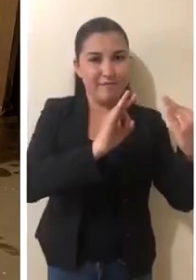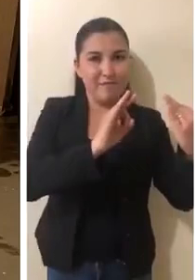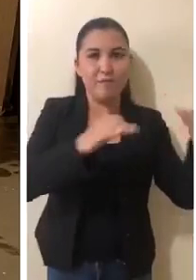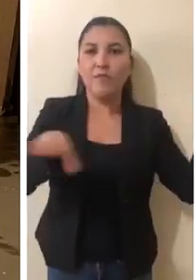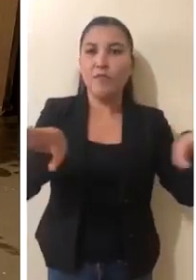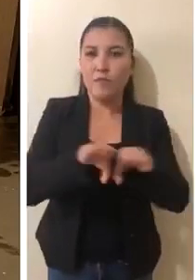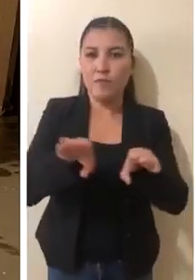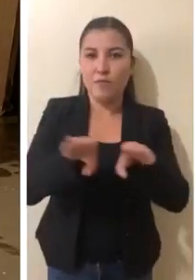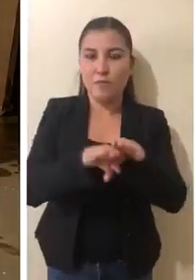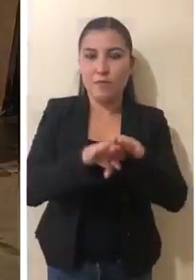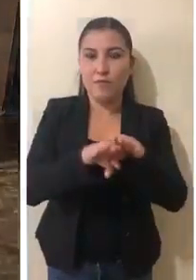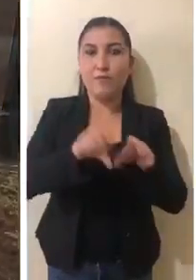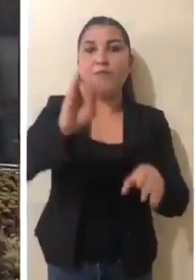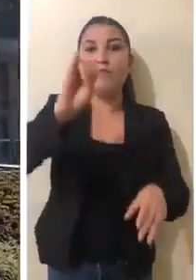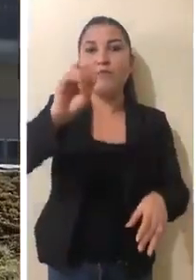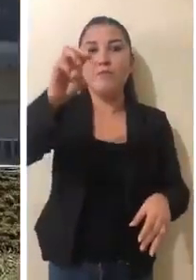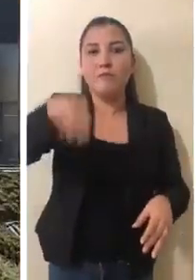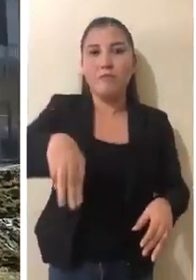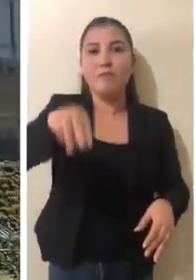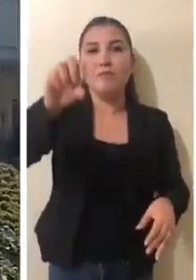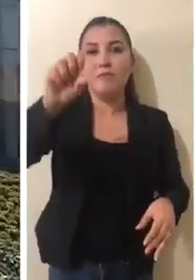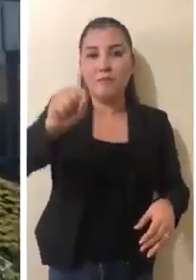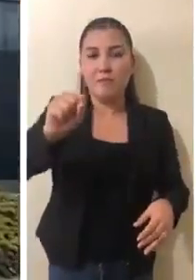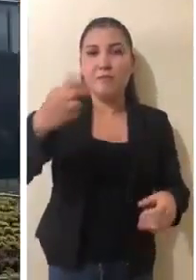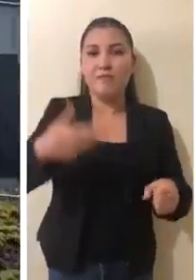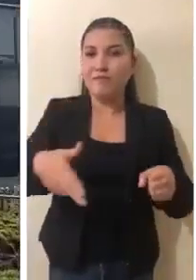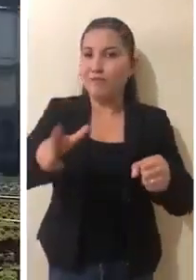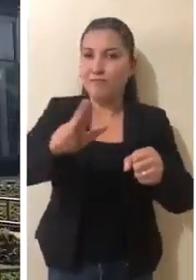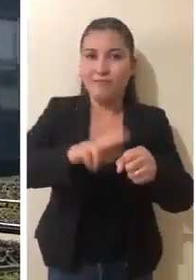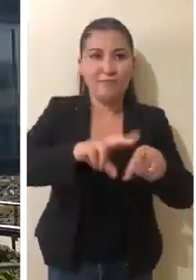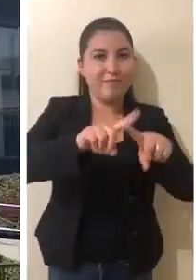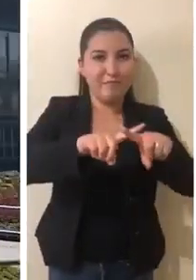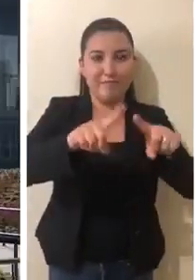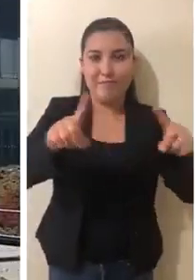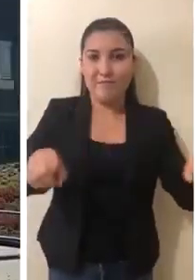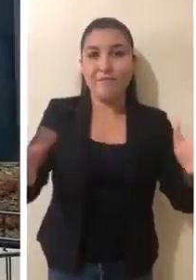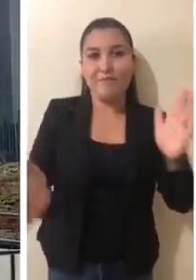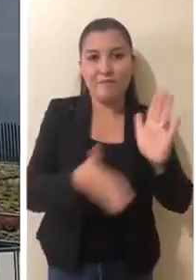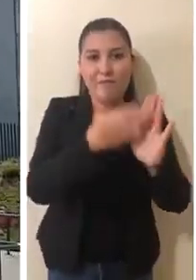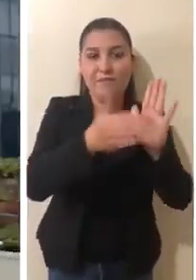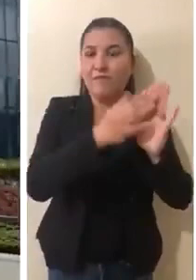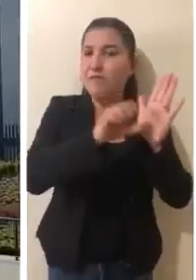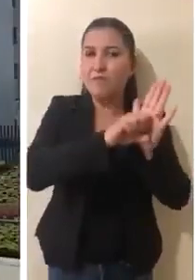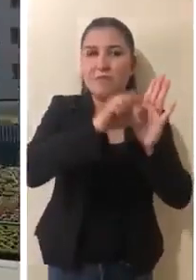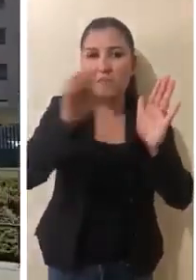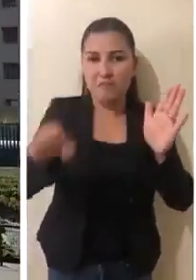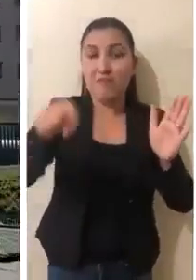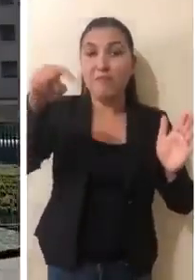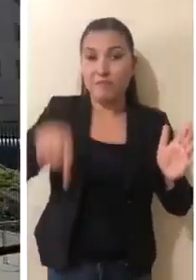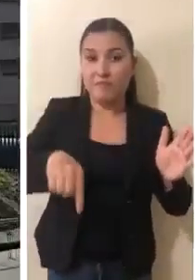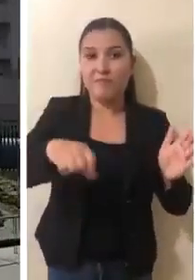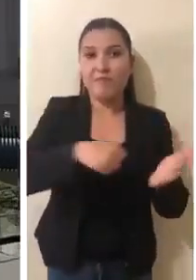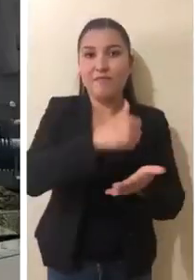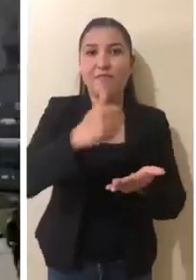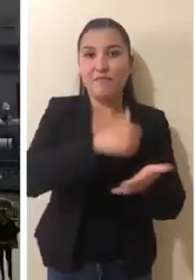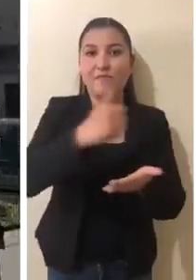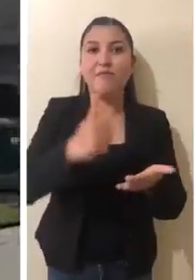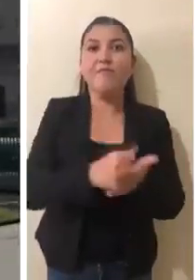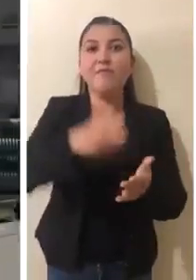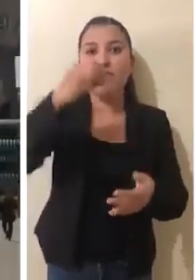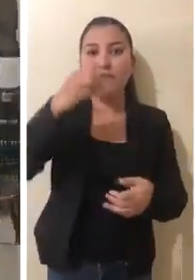el IMSS abarca el Centro Médico Siglo XXI, aquí en estas instalaciones, pero